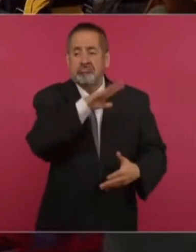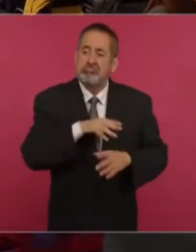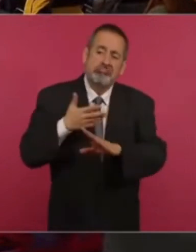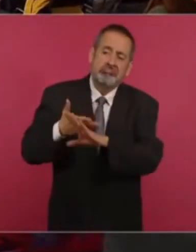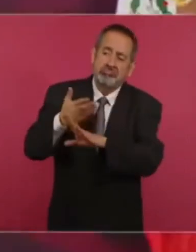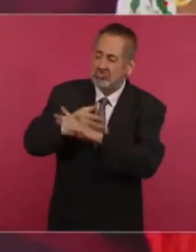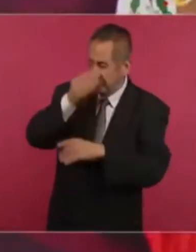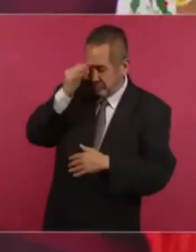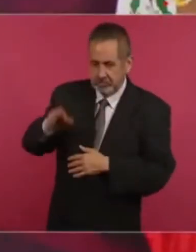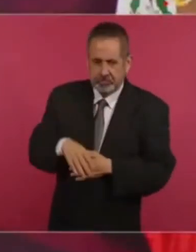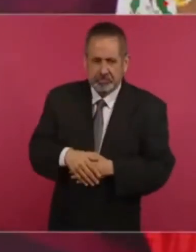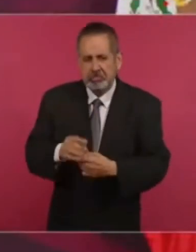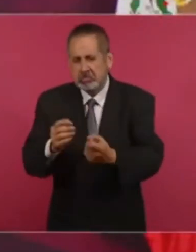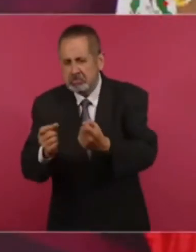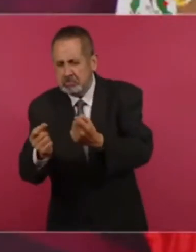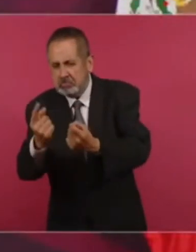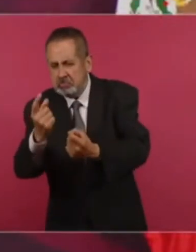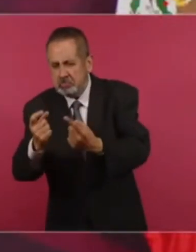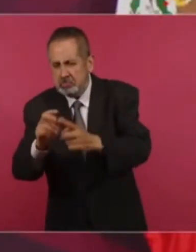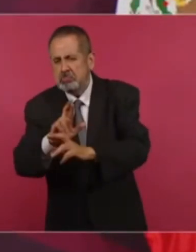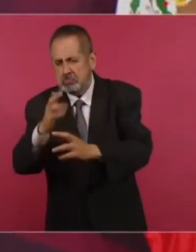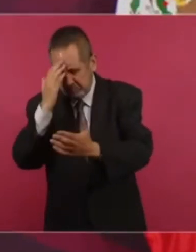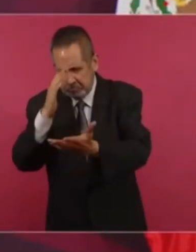que hay que reconocer, ¿no?